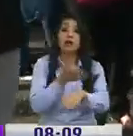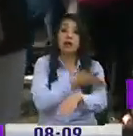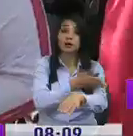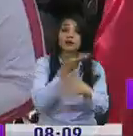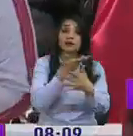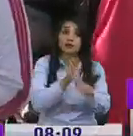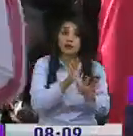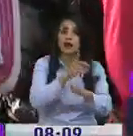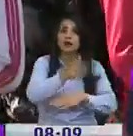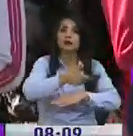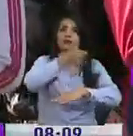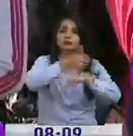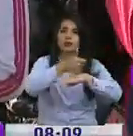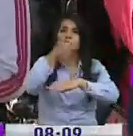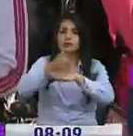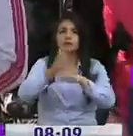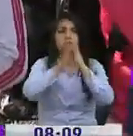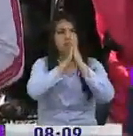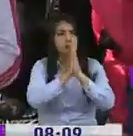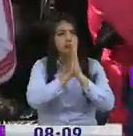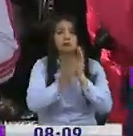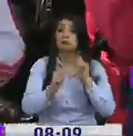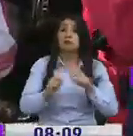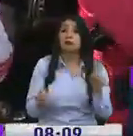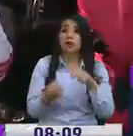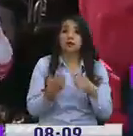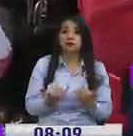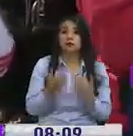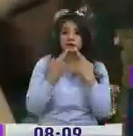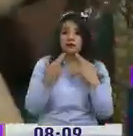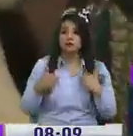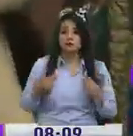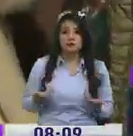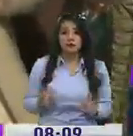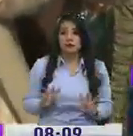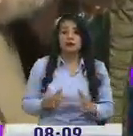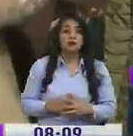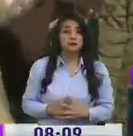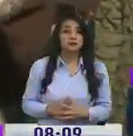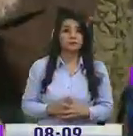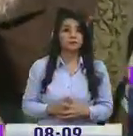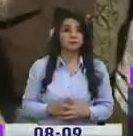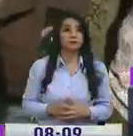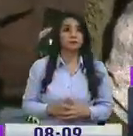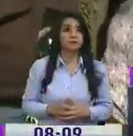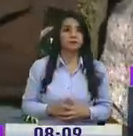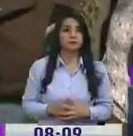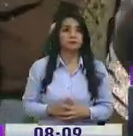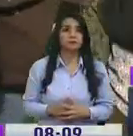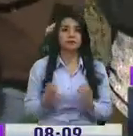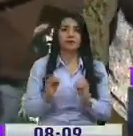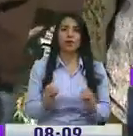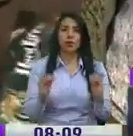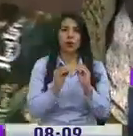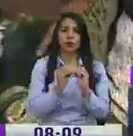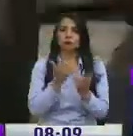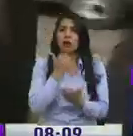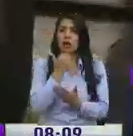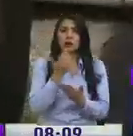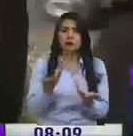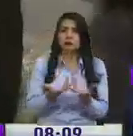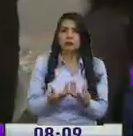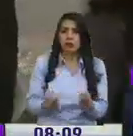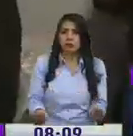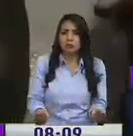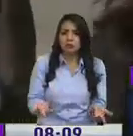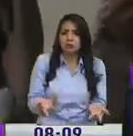diferentes entes pertinentes, pero que hasta la fecha no consiguen una respuesta favorable, ni mucho menos acciones. Y por lo tanto